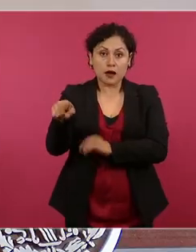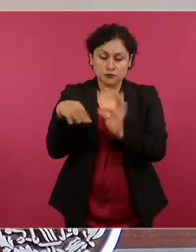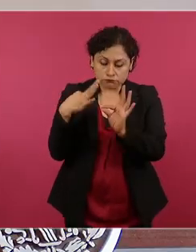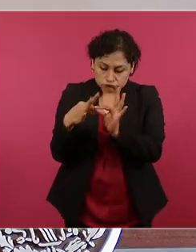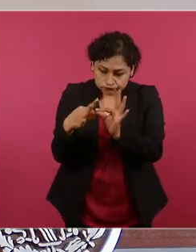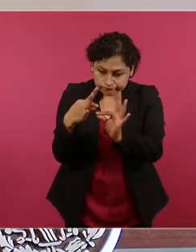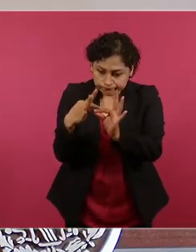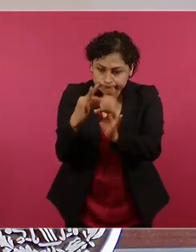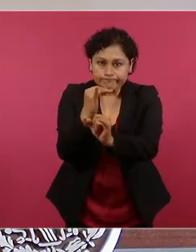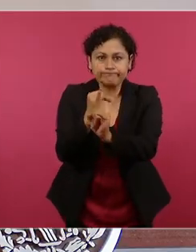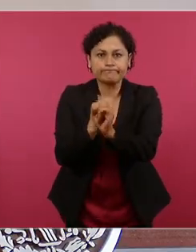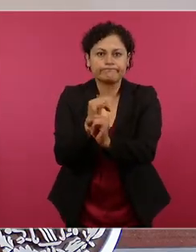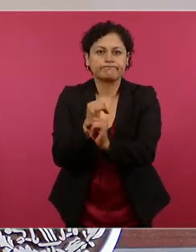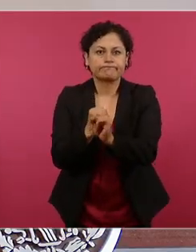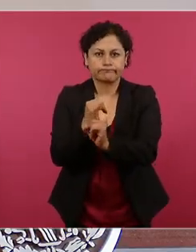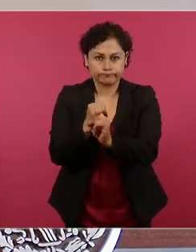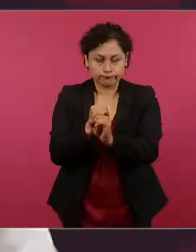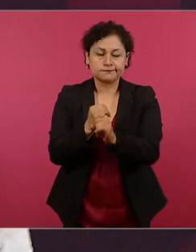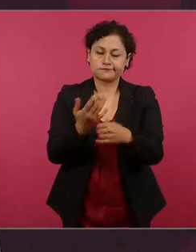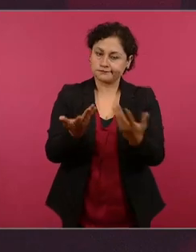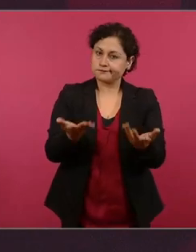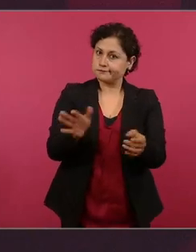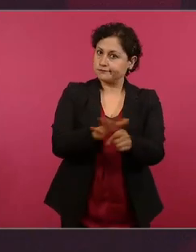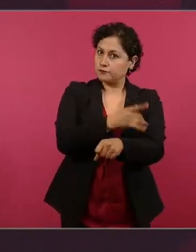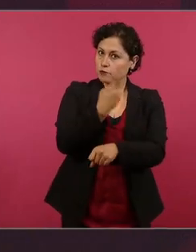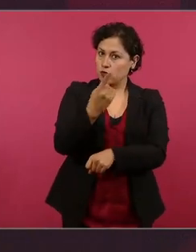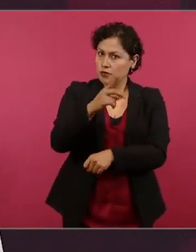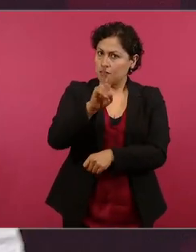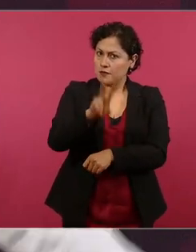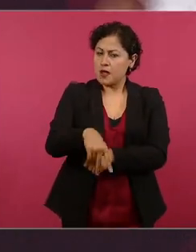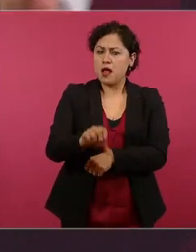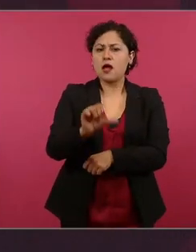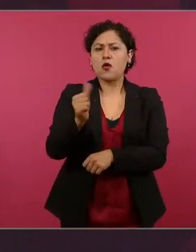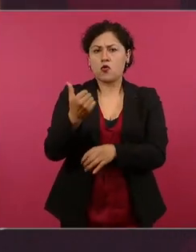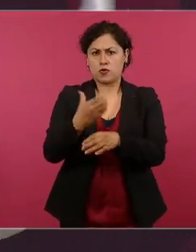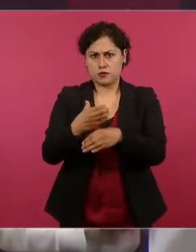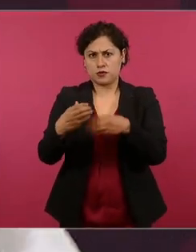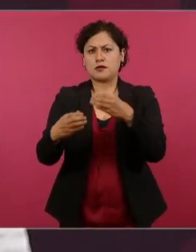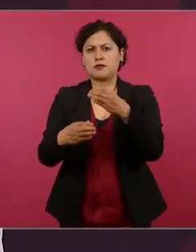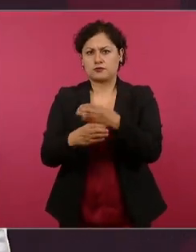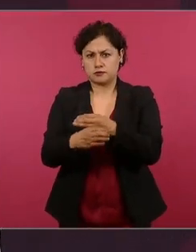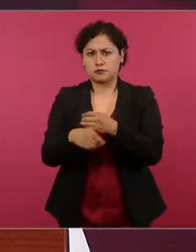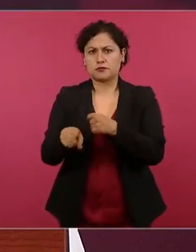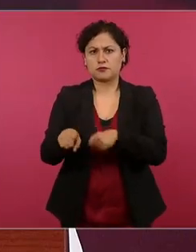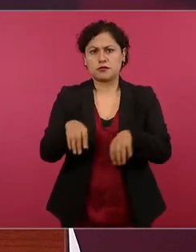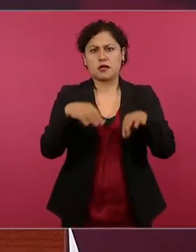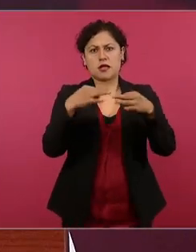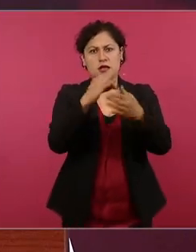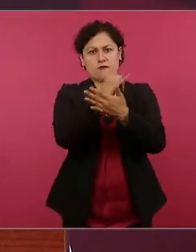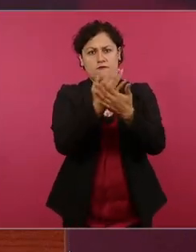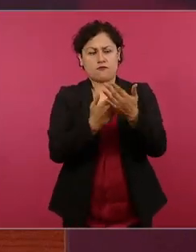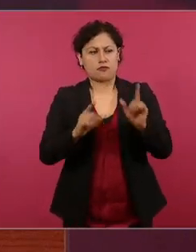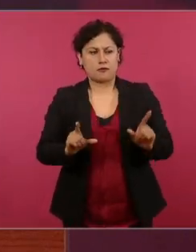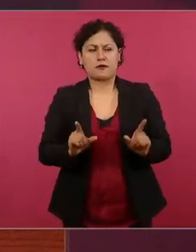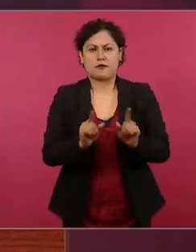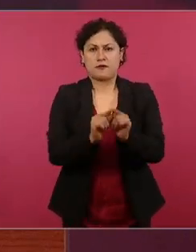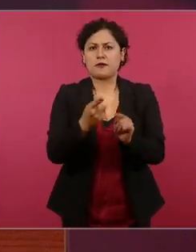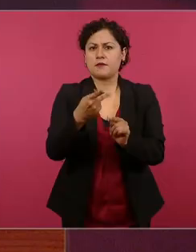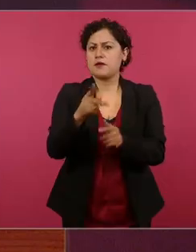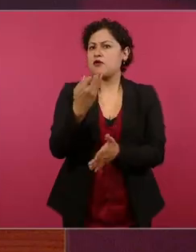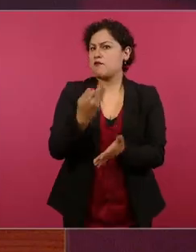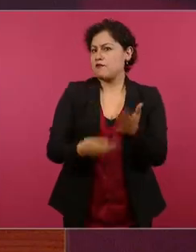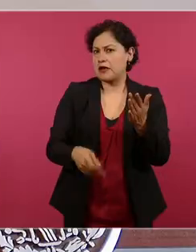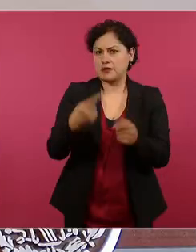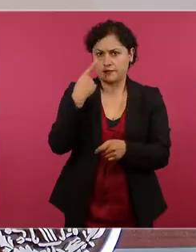precisa, ¿no? Porque hay otras cosas, por ejemplo, que no menciona aquí este pequeño reporte, por ejemplo, la